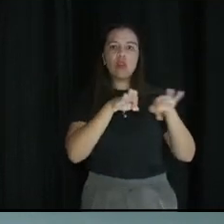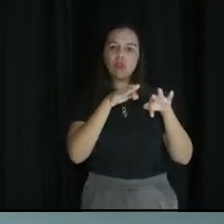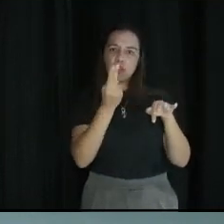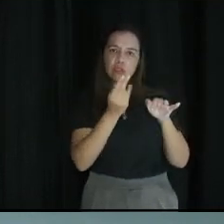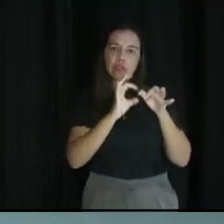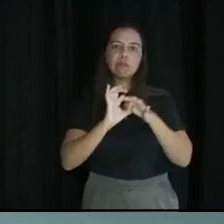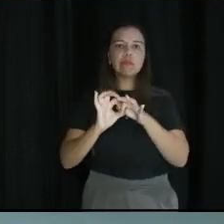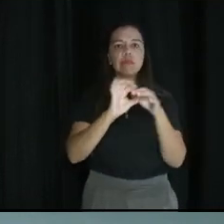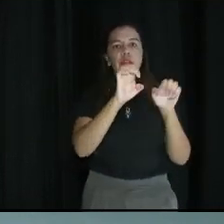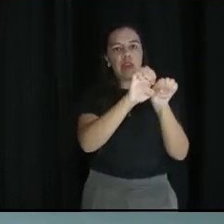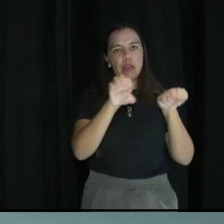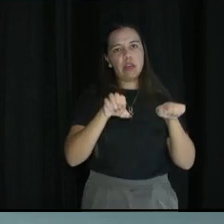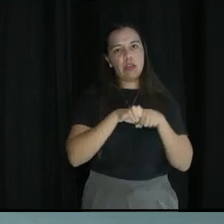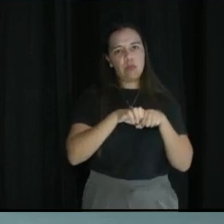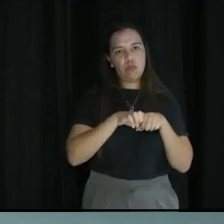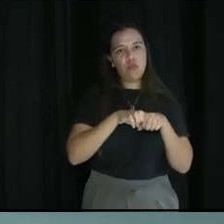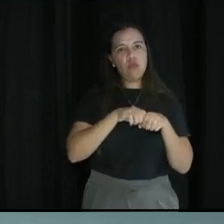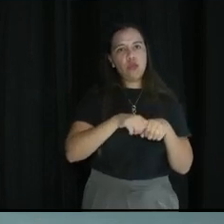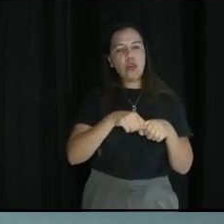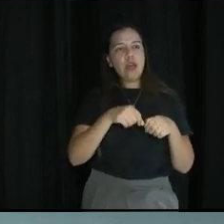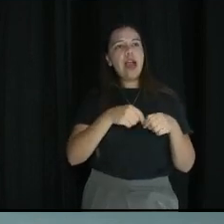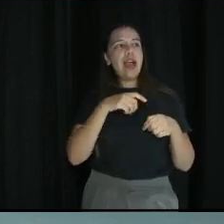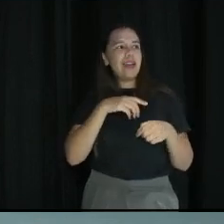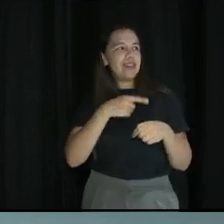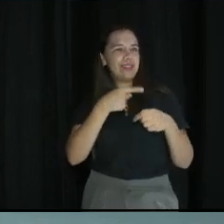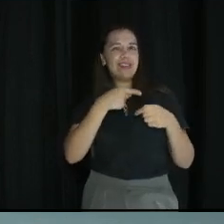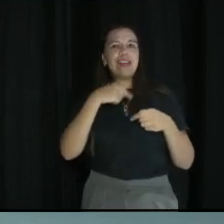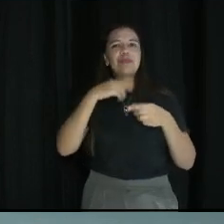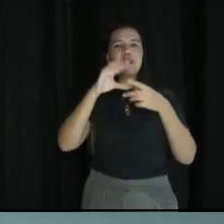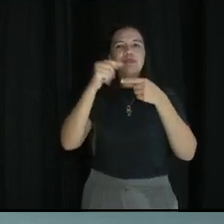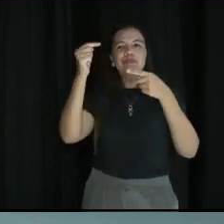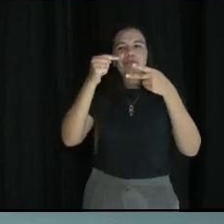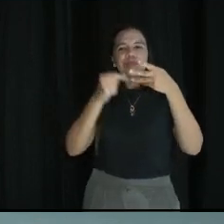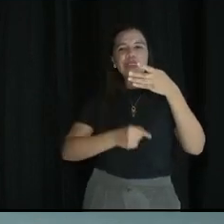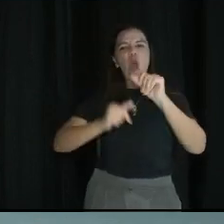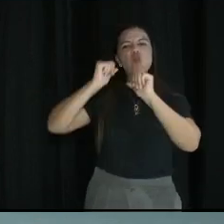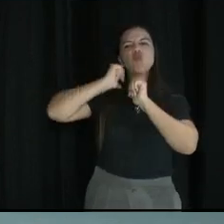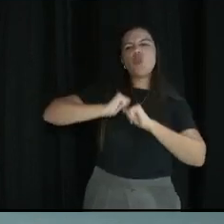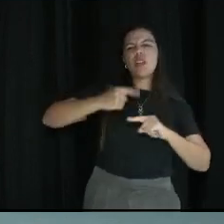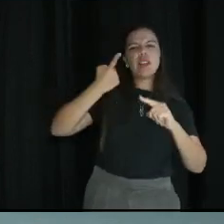dicho, aquí a mis espaldas están todas las autoridades que participaron,